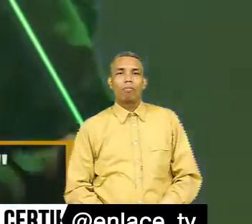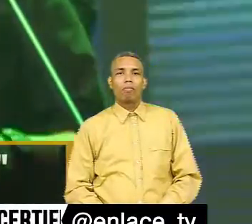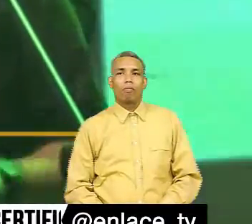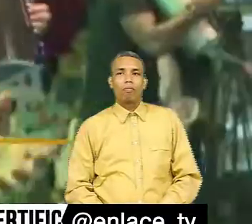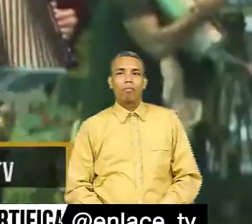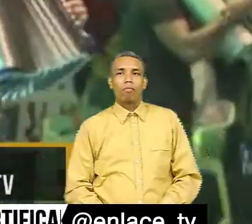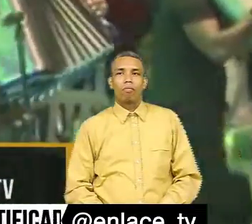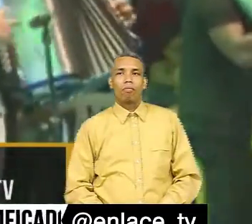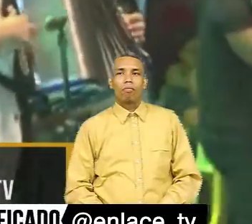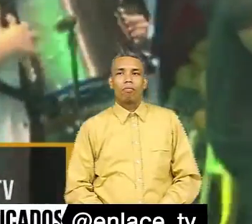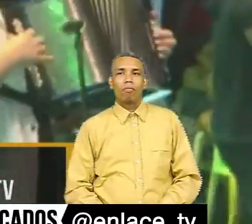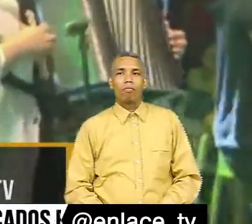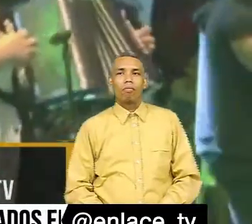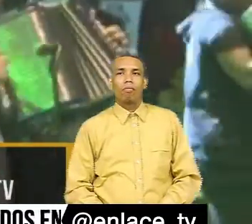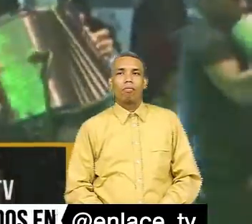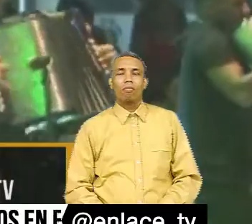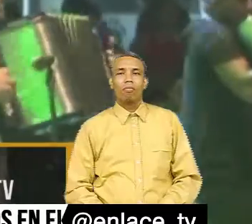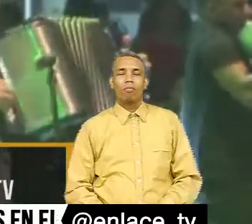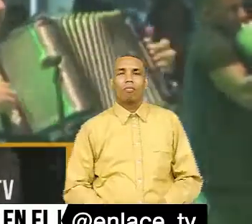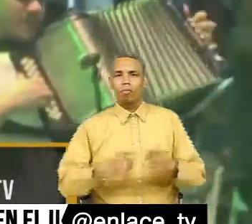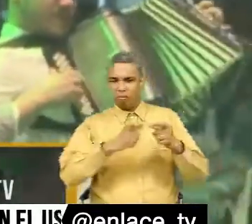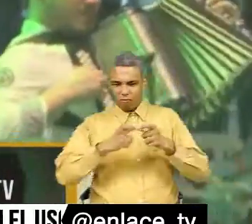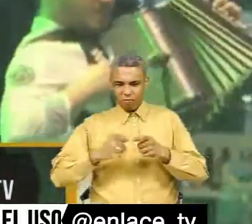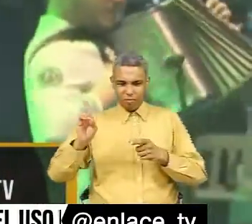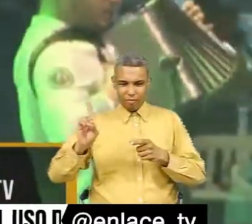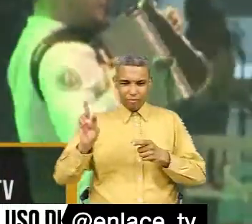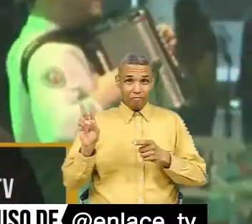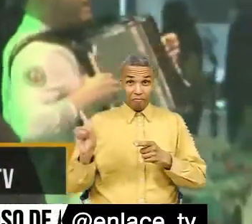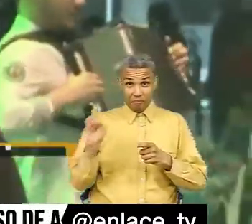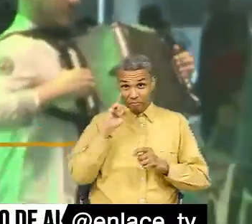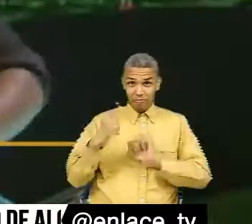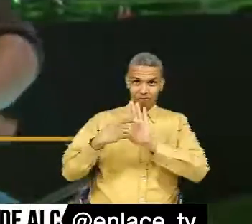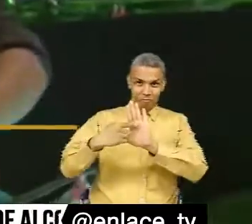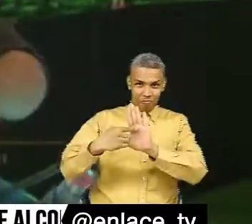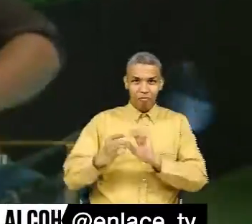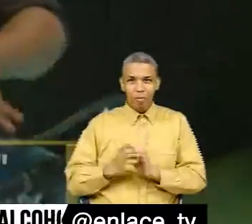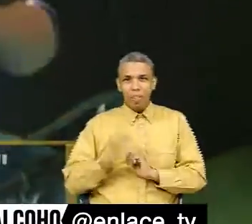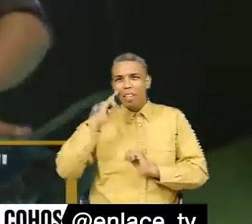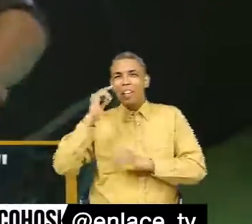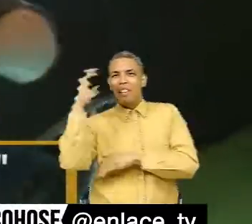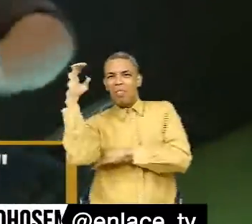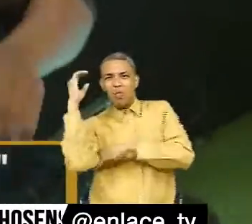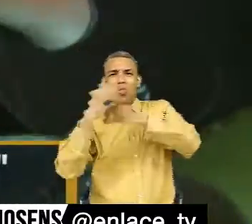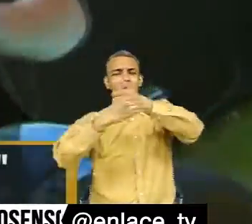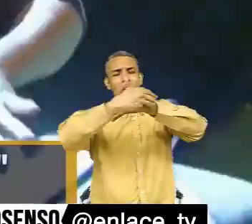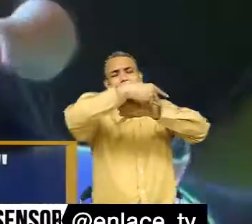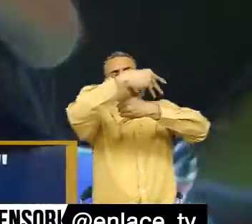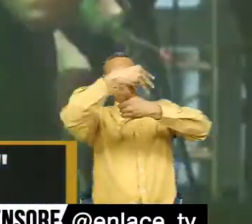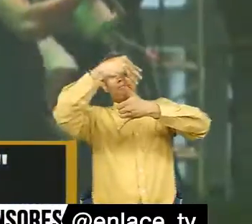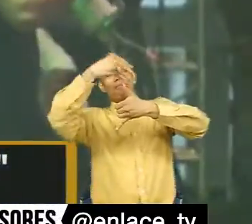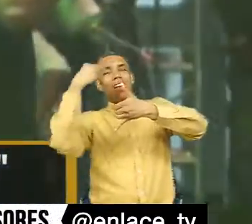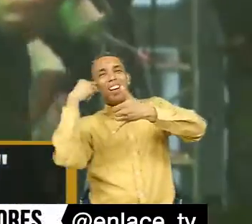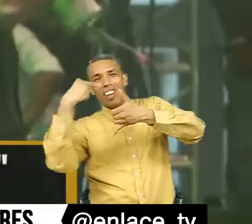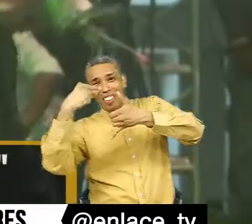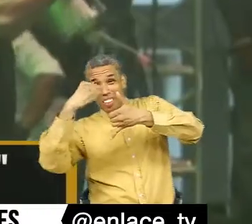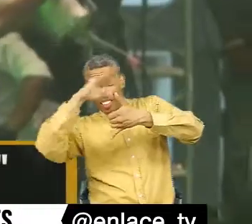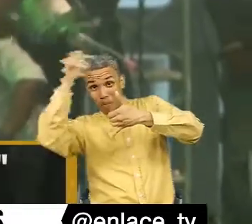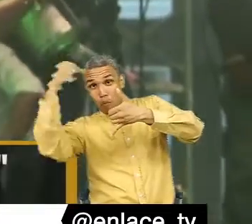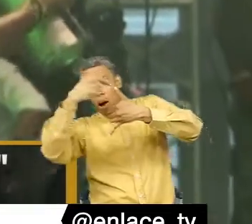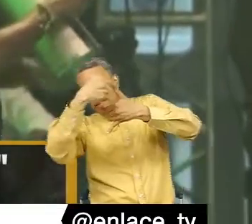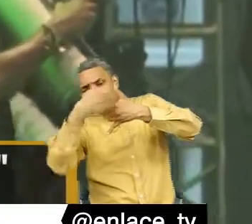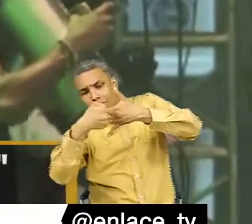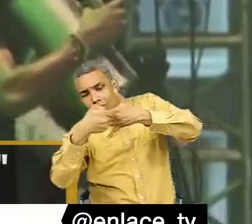Ay. Luego de una intensa promoción y lanzamiento oficial de Sin Precedentes en la Costa Caribe, Atlántica y Santander, el vallenato Andrés Ariza